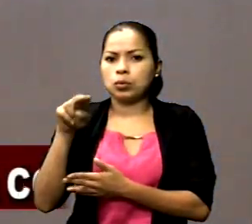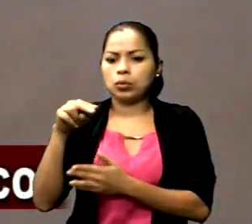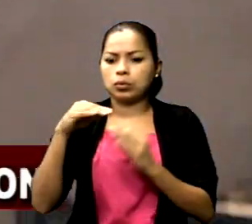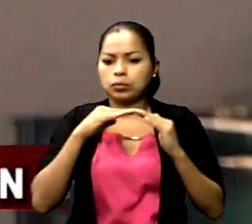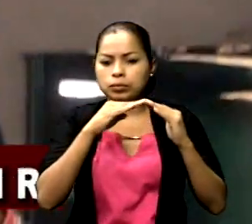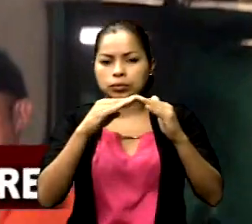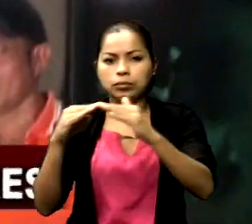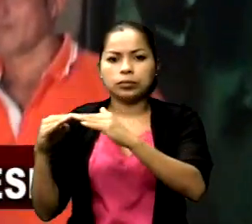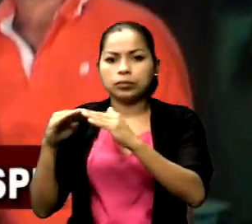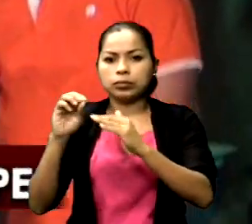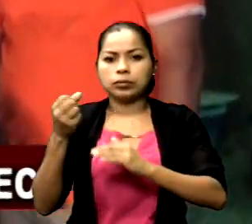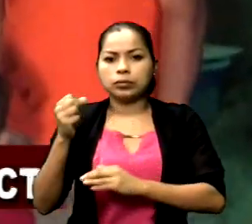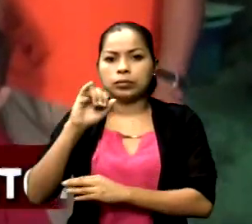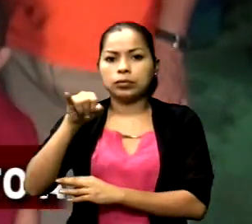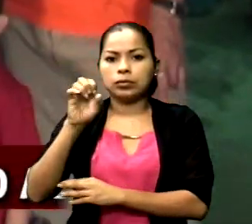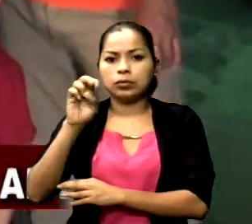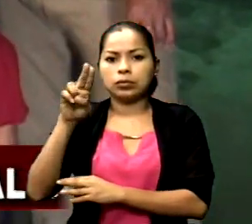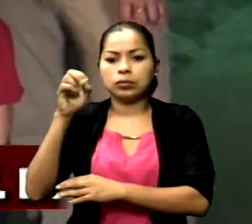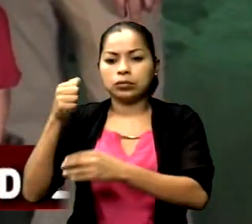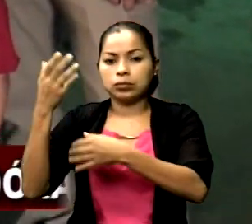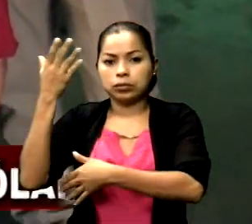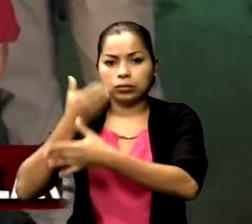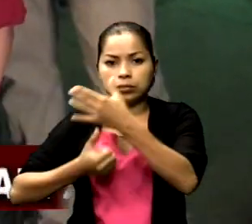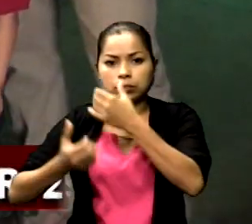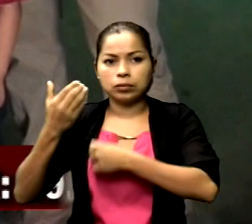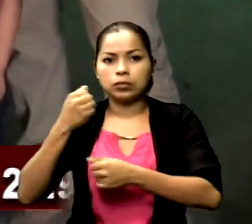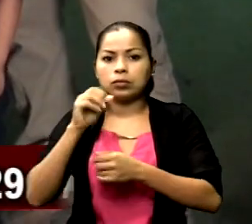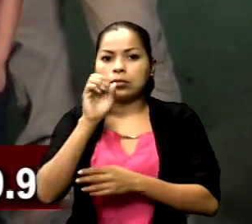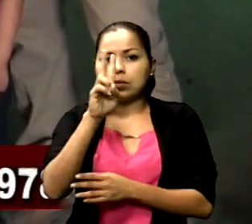de los Remates de Boaco, se invirtieron